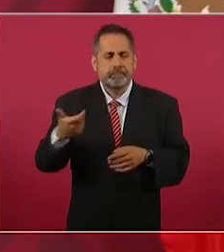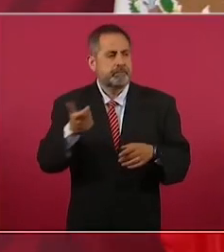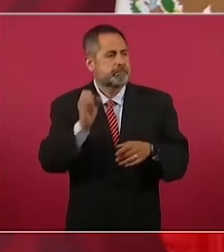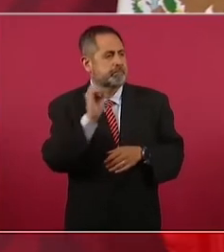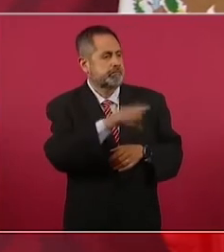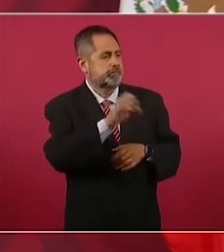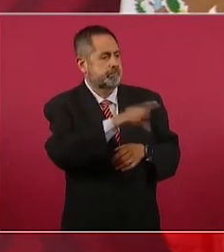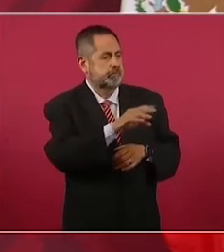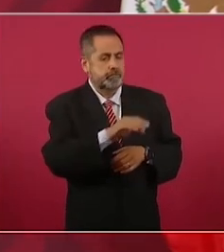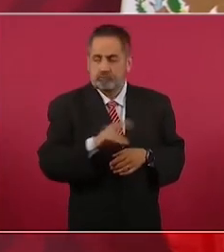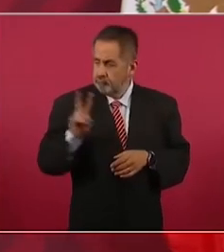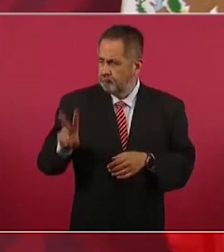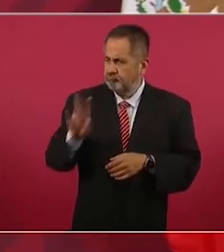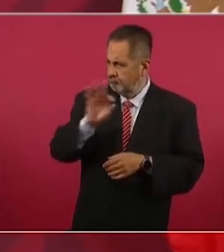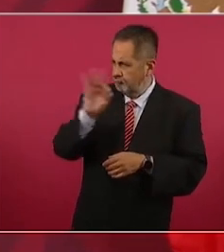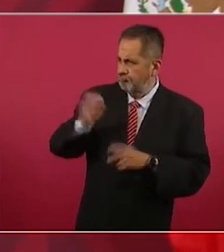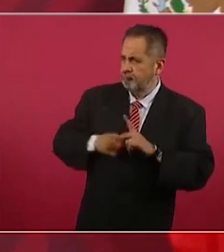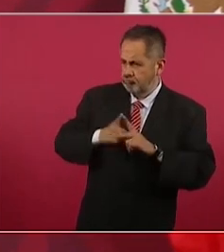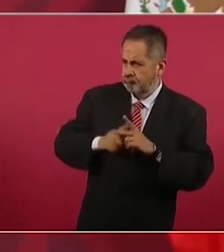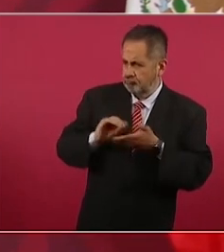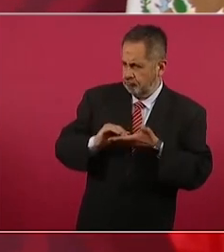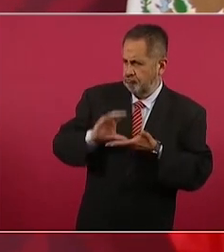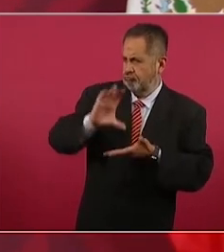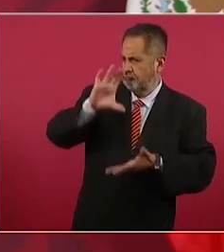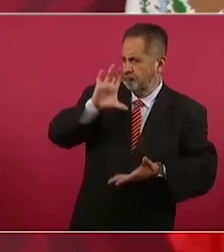pues por beneficiarse,